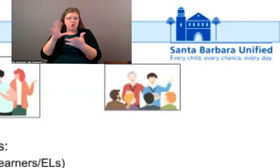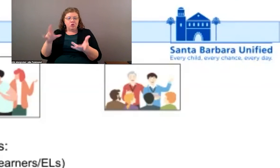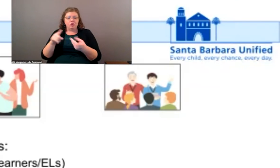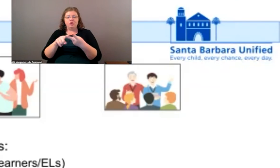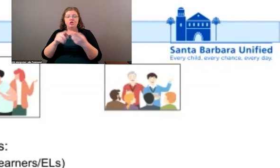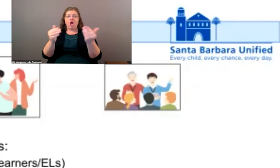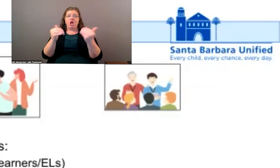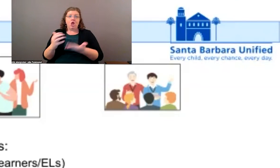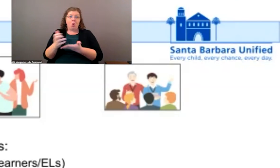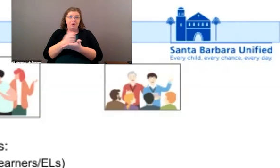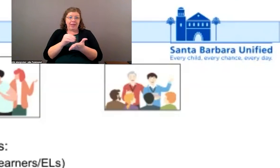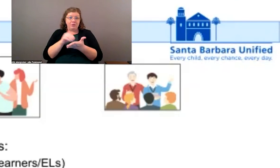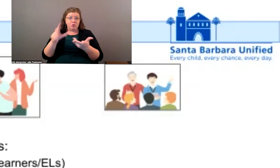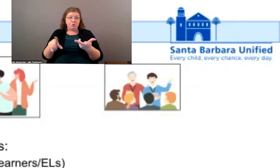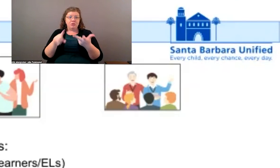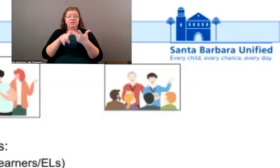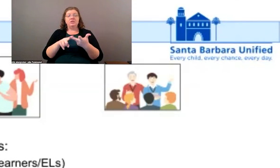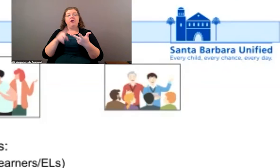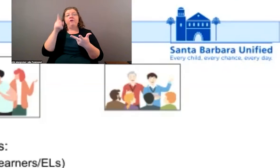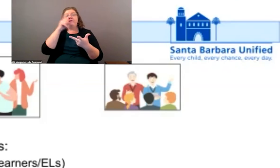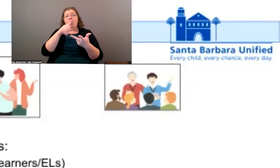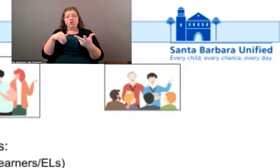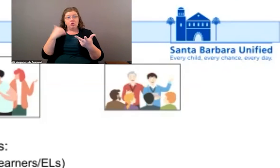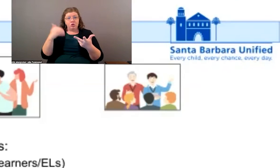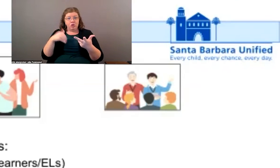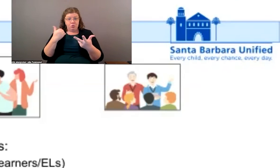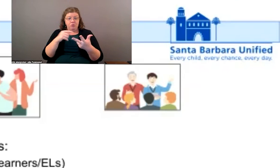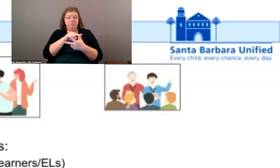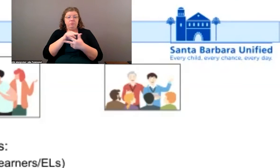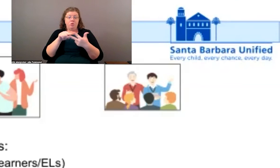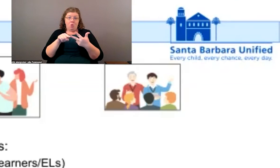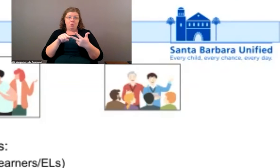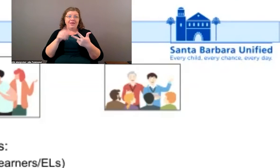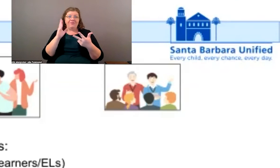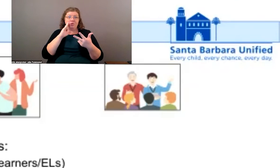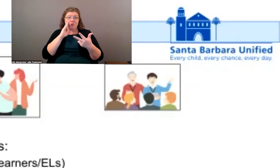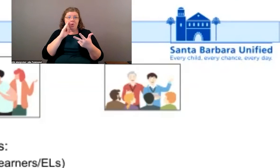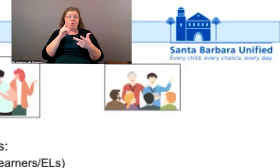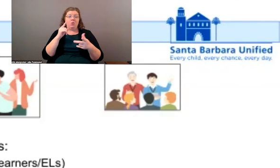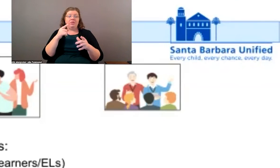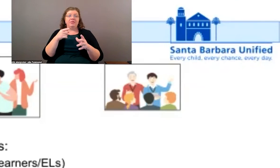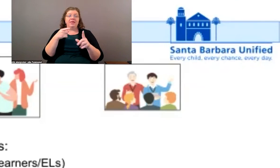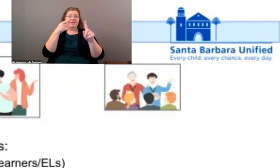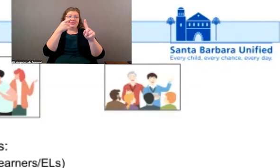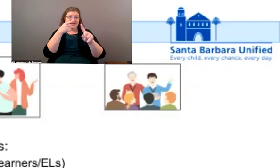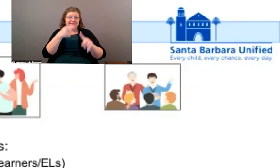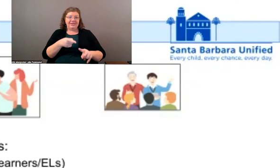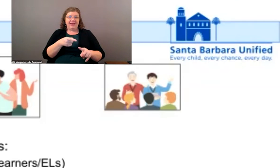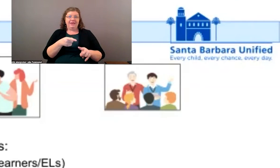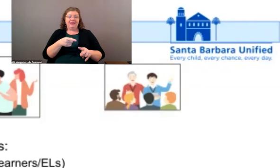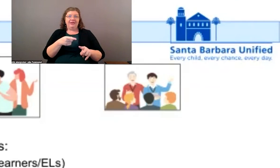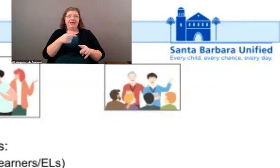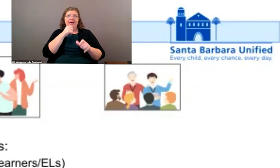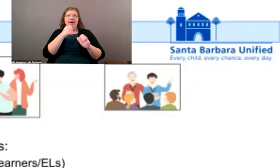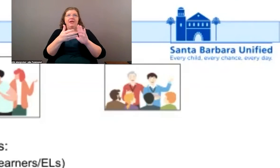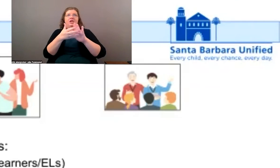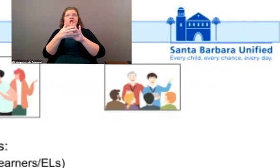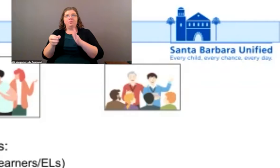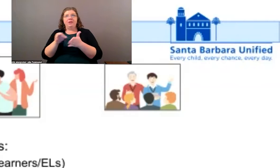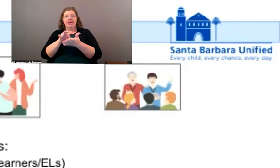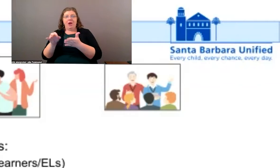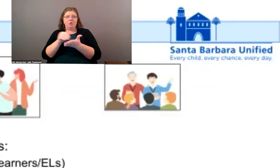ingresos y los jóvenes en hogares de crianza, que como ustedes saben, son los recipientes designados no